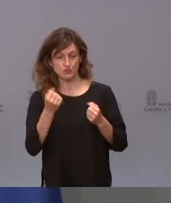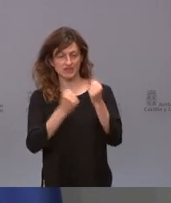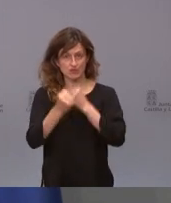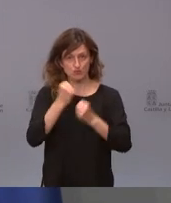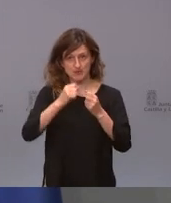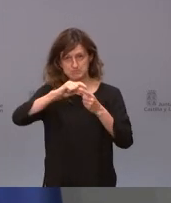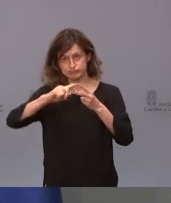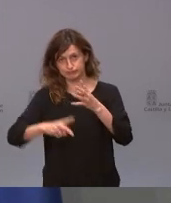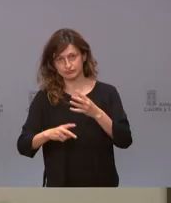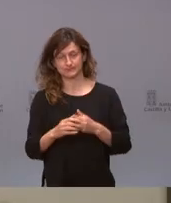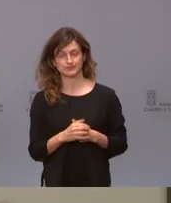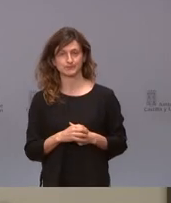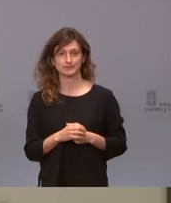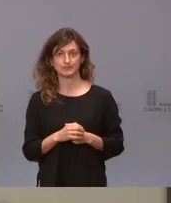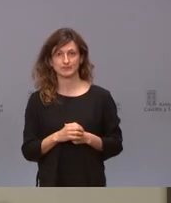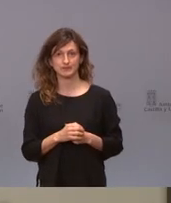todo